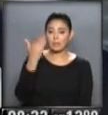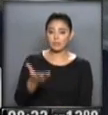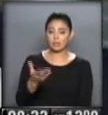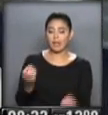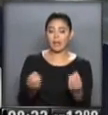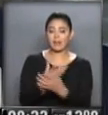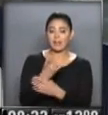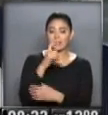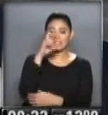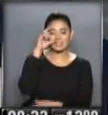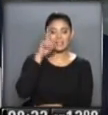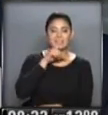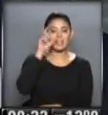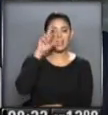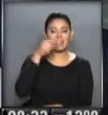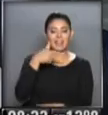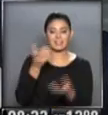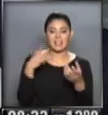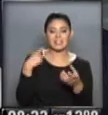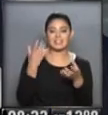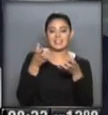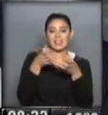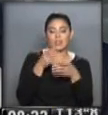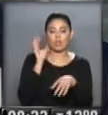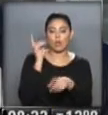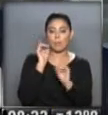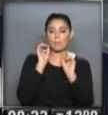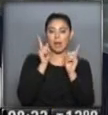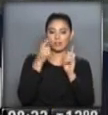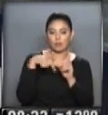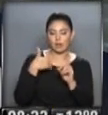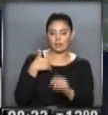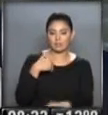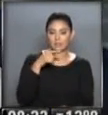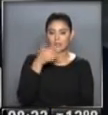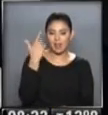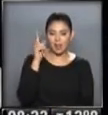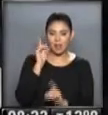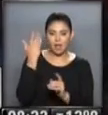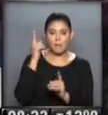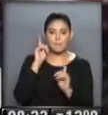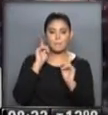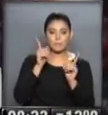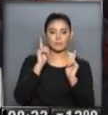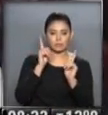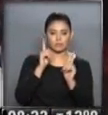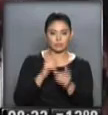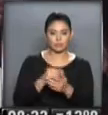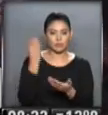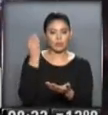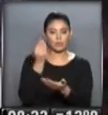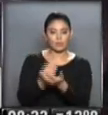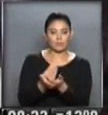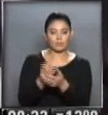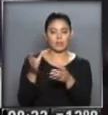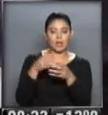cetera sindicato de los maestros de la república argentina él era un maestro alfredo grabó fue el fundador de la